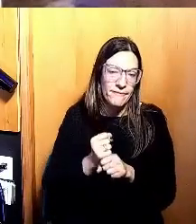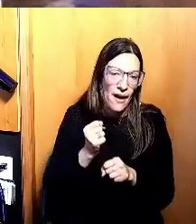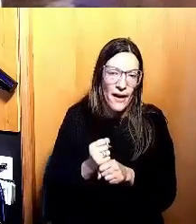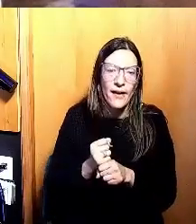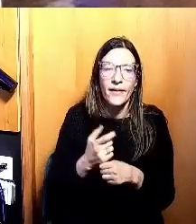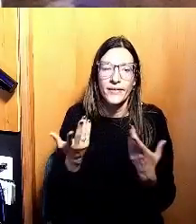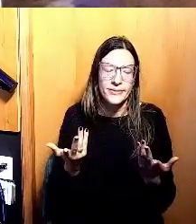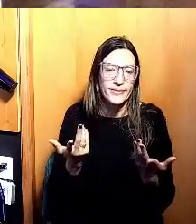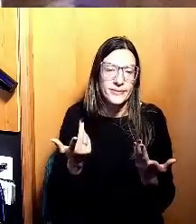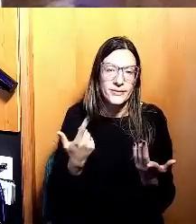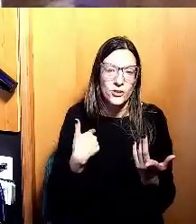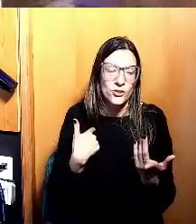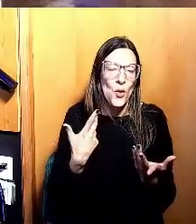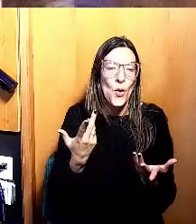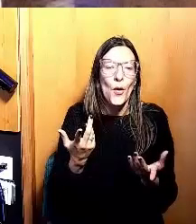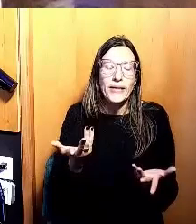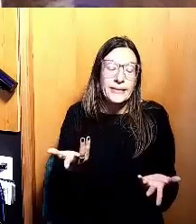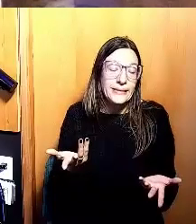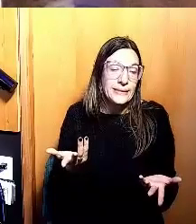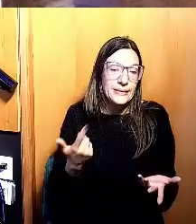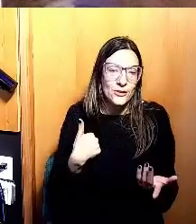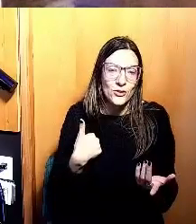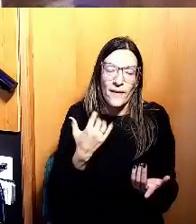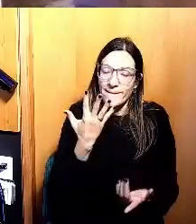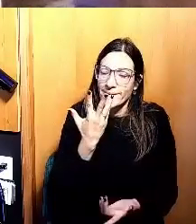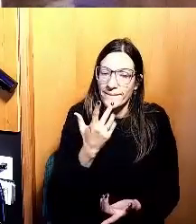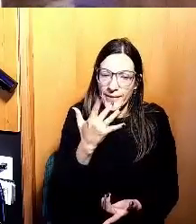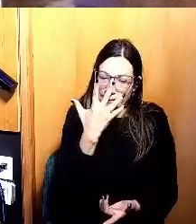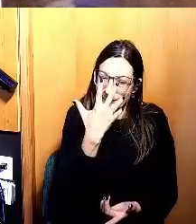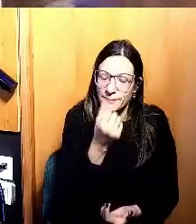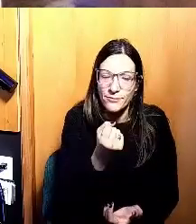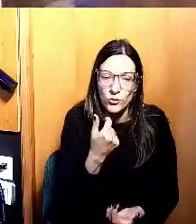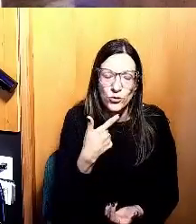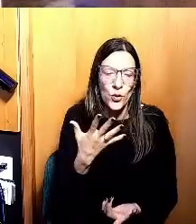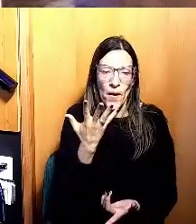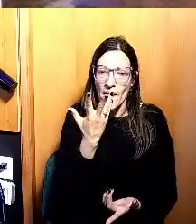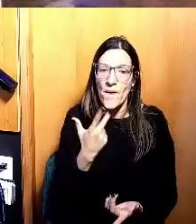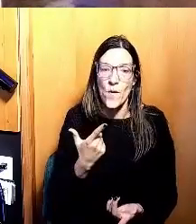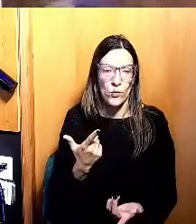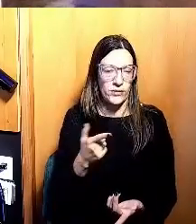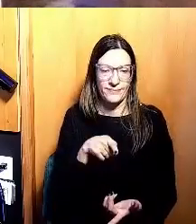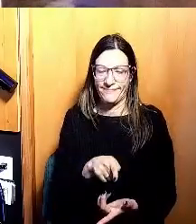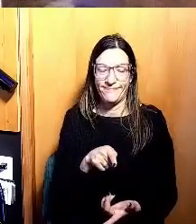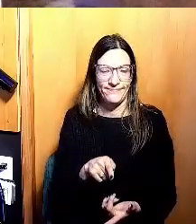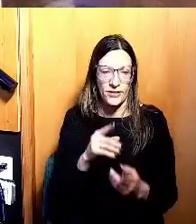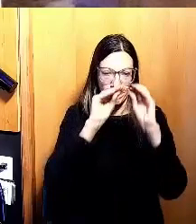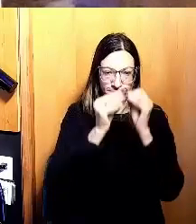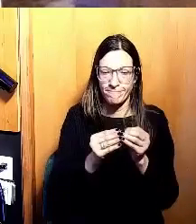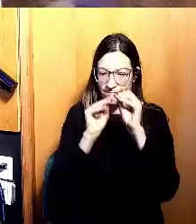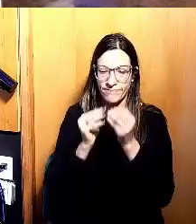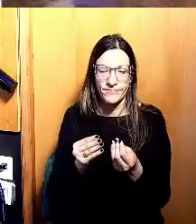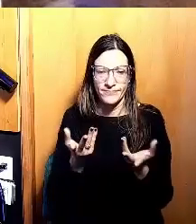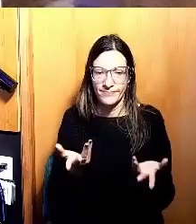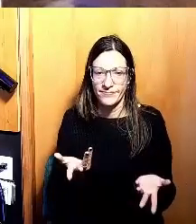pero básicamente somos de ahí. Por lo tanto, nos cuesta mucho superar el lenguaje duro, ¿no?, que tenemos.